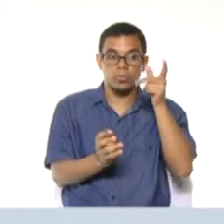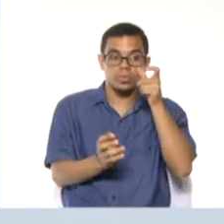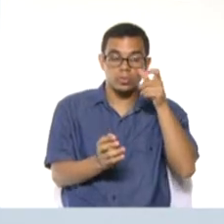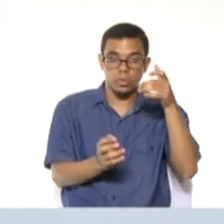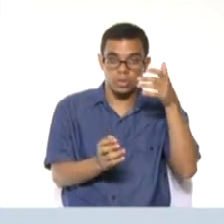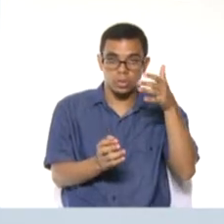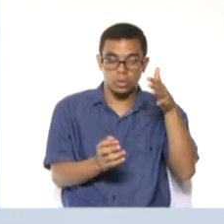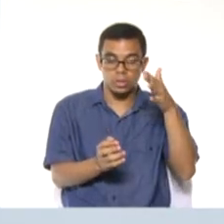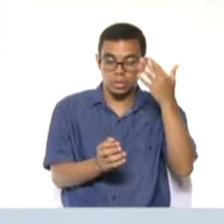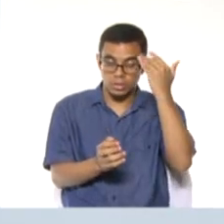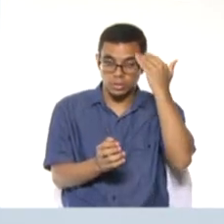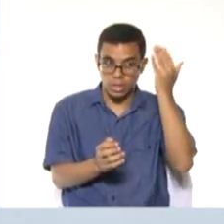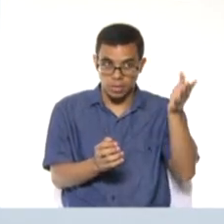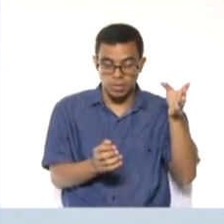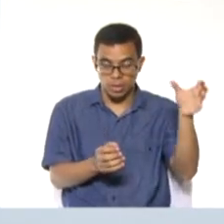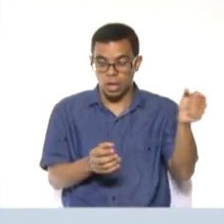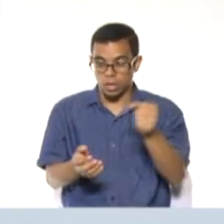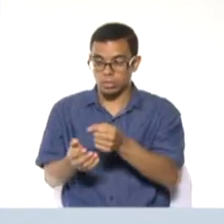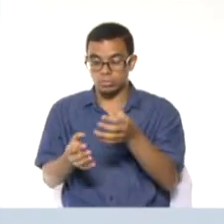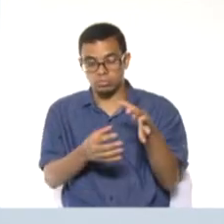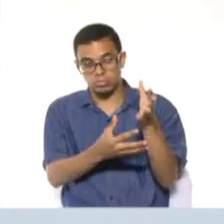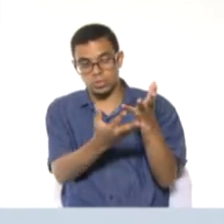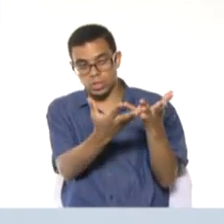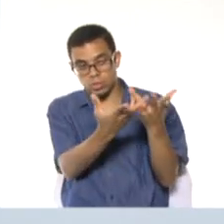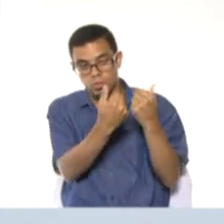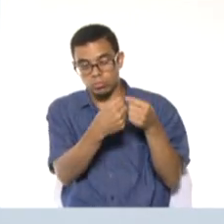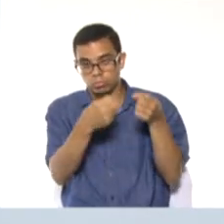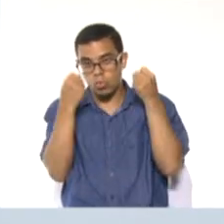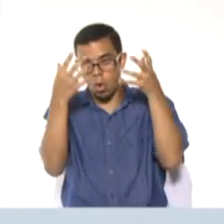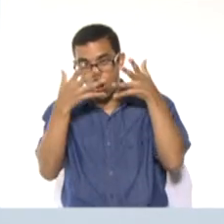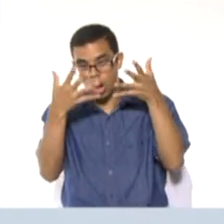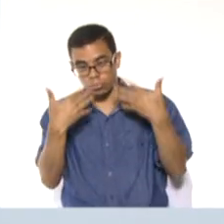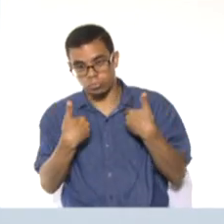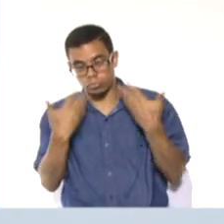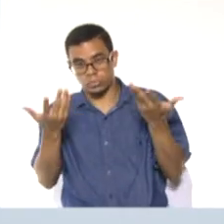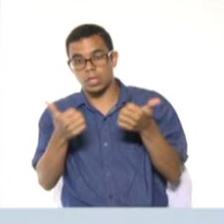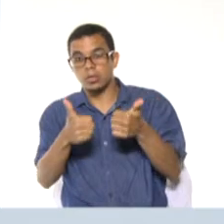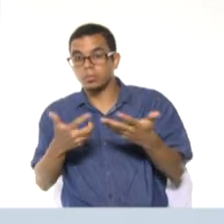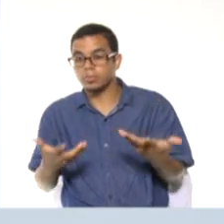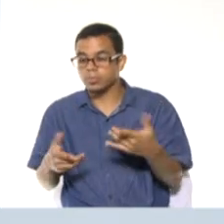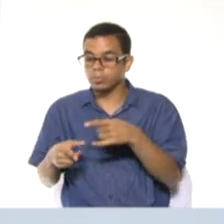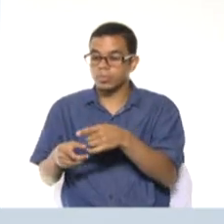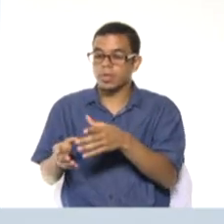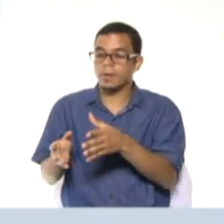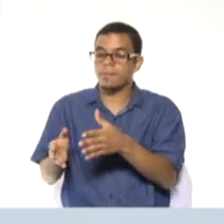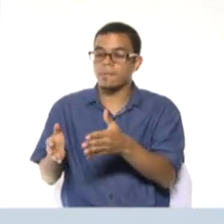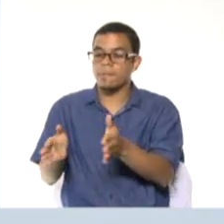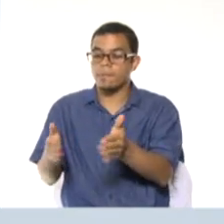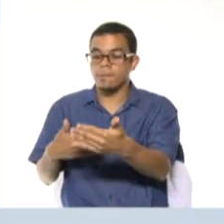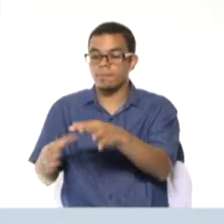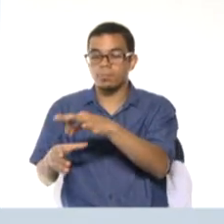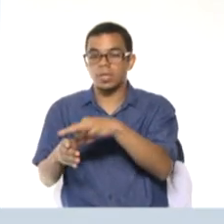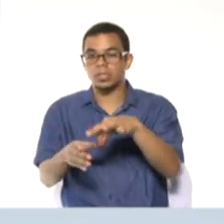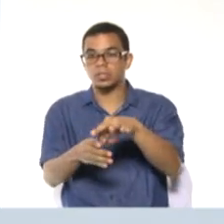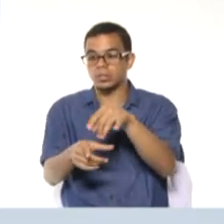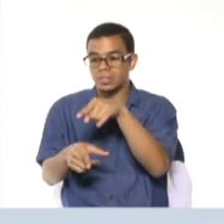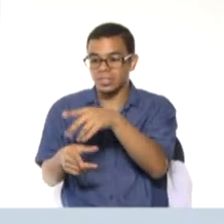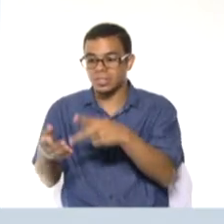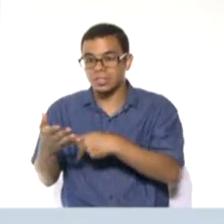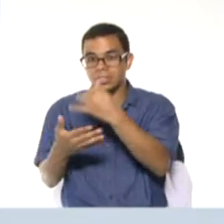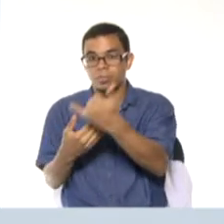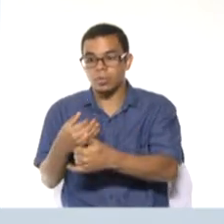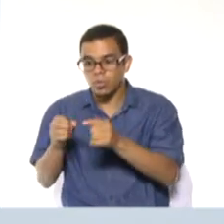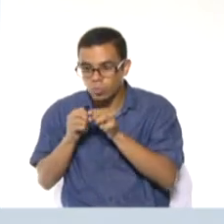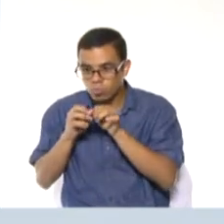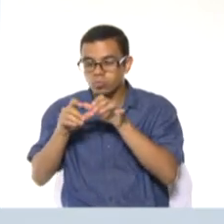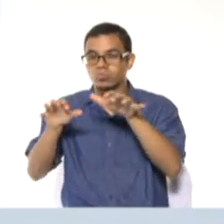con esos agricultores que pudiésemos tener en la zona para enriquecer la siembra dentro del taller y que pudiese proyectarse